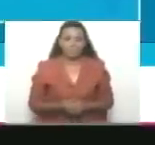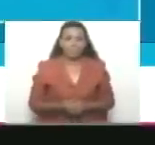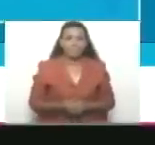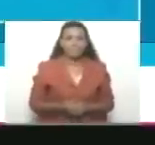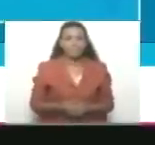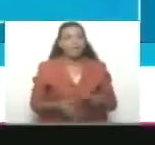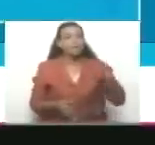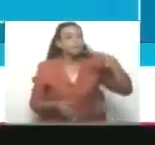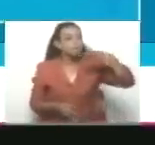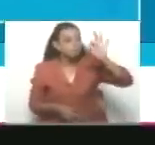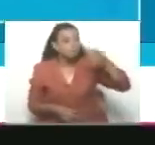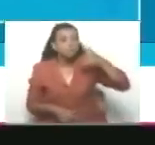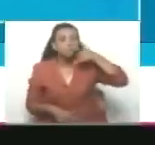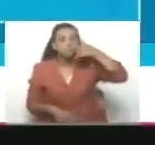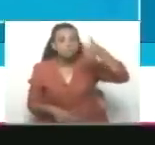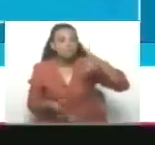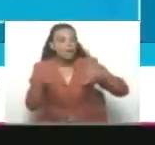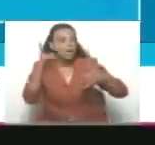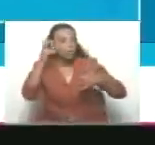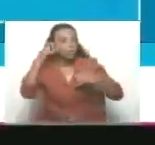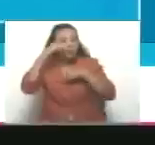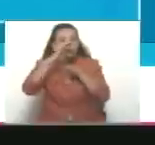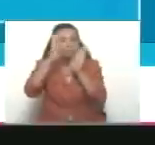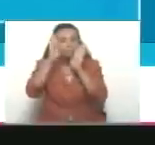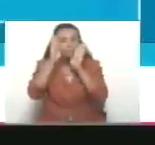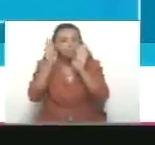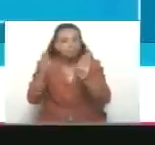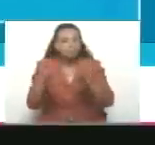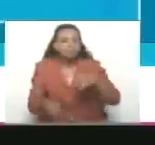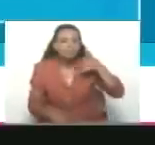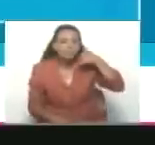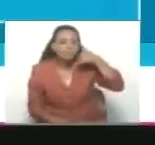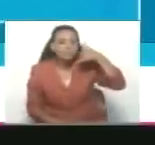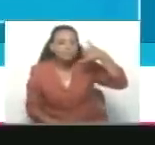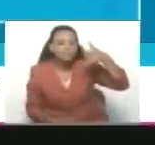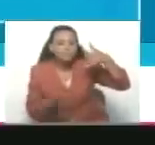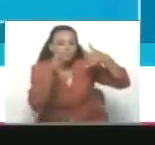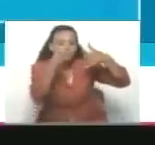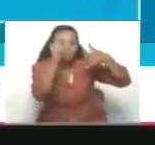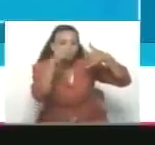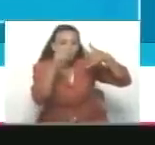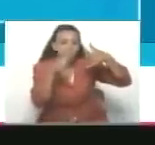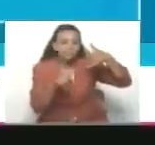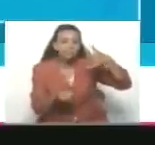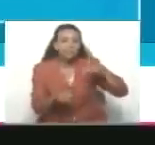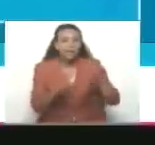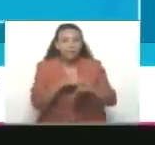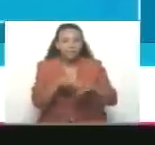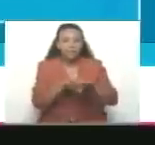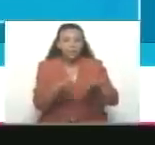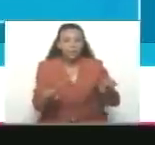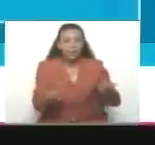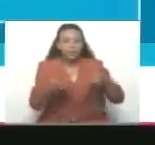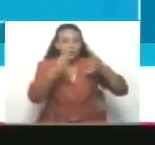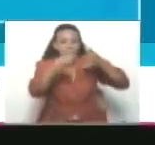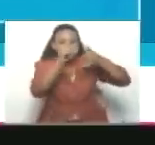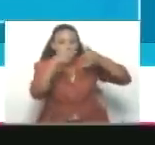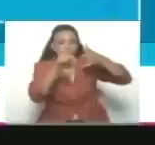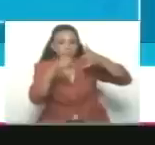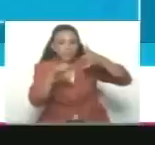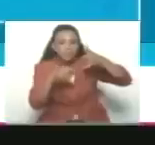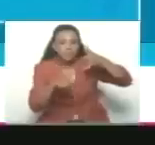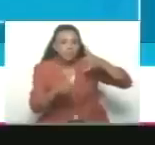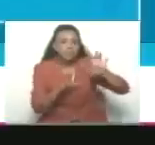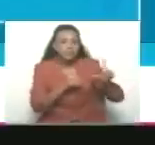correcto Ana cararina te escuché Atentamente ya ha tomado nota la ministra compañera yelit la maestra